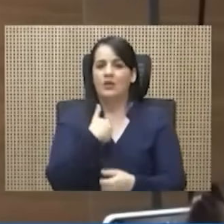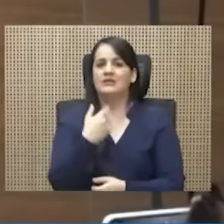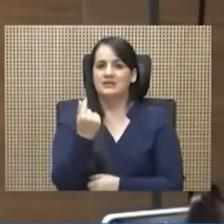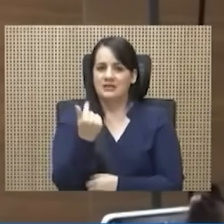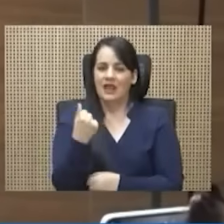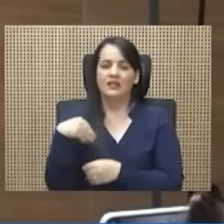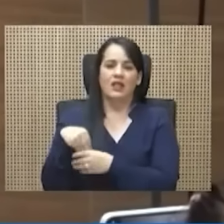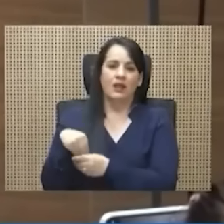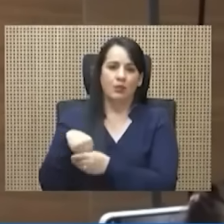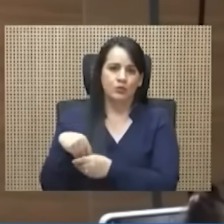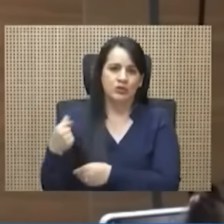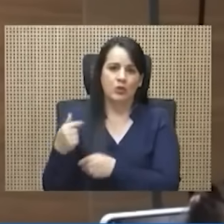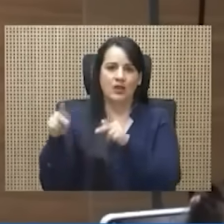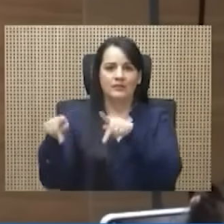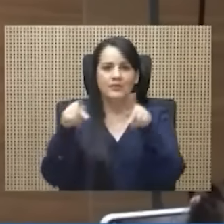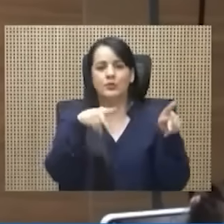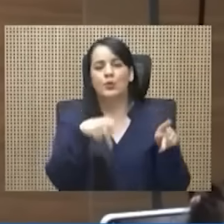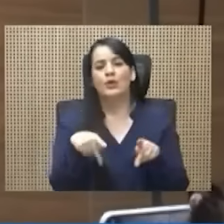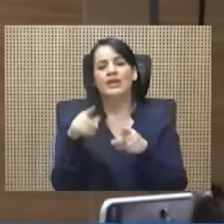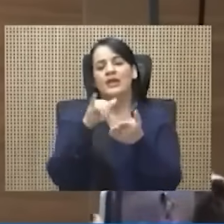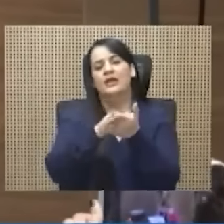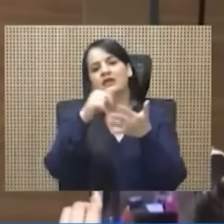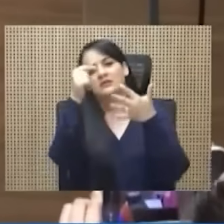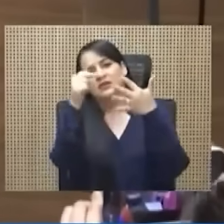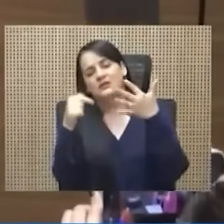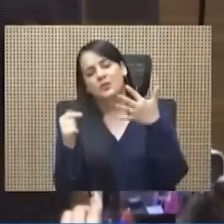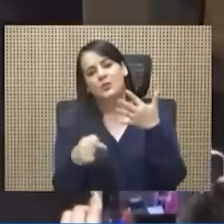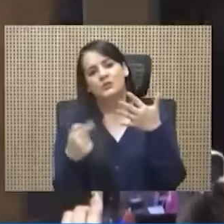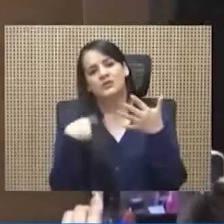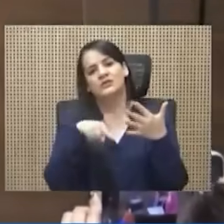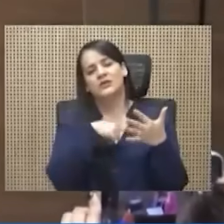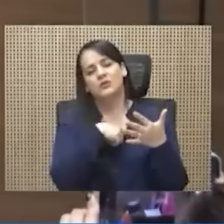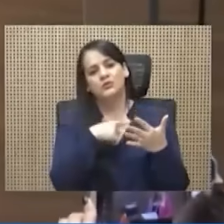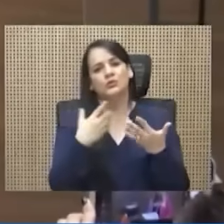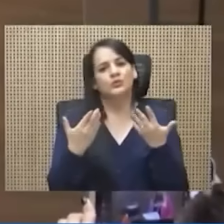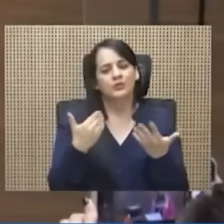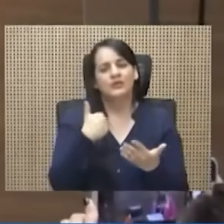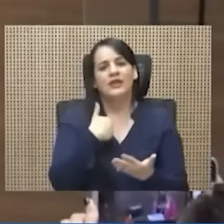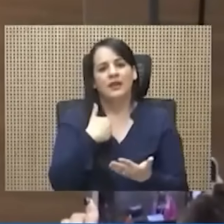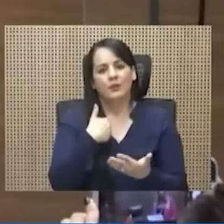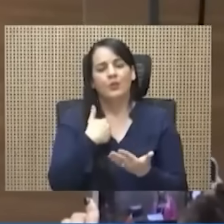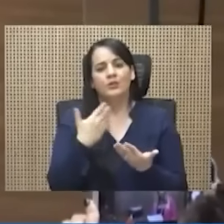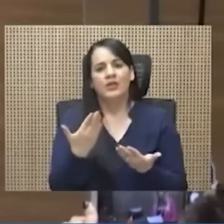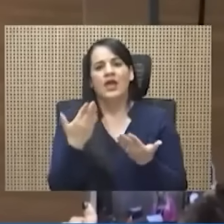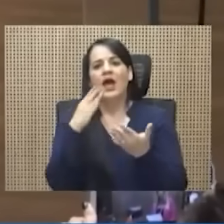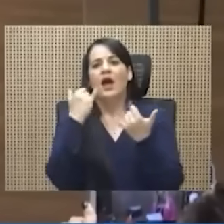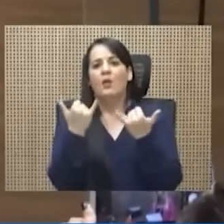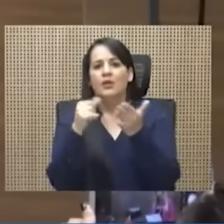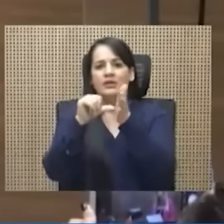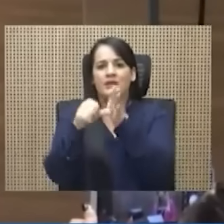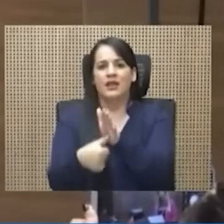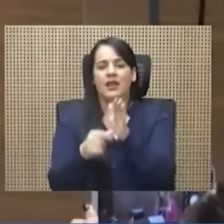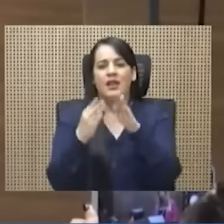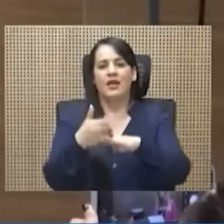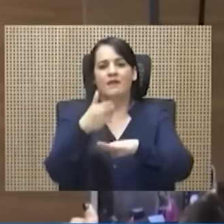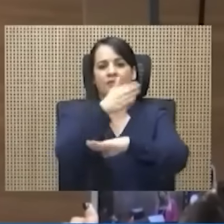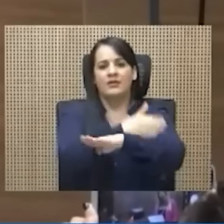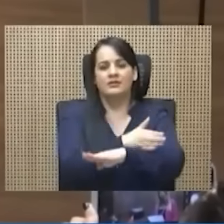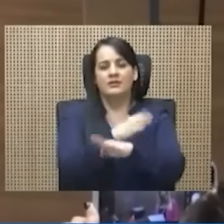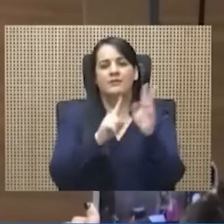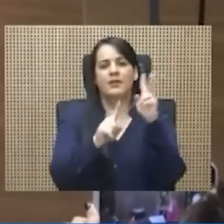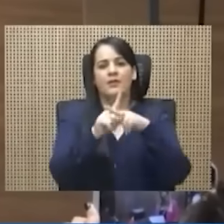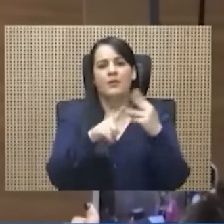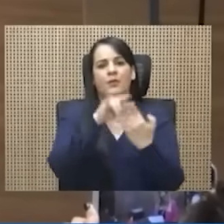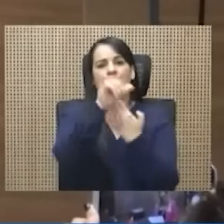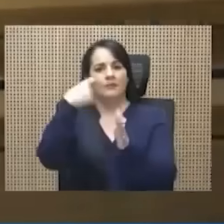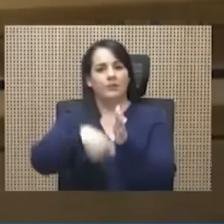nosotros, tomen ustedes esa iniciativa y continúen reformando ustedes esas leyes que para ustedes son las que sí Es funcionan. como decir, ok, la acción es como decir lo que